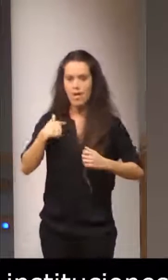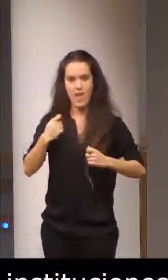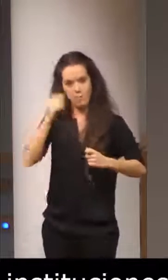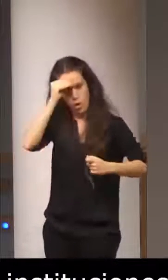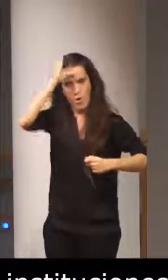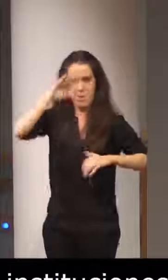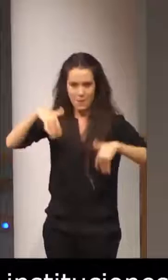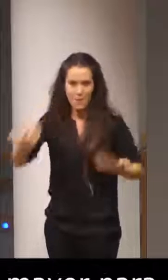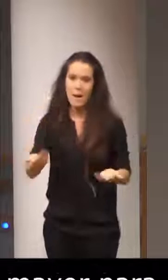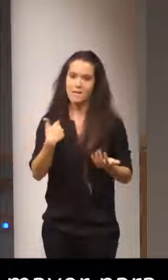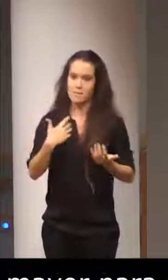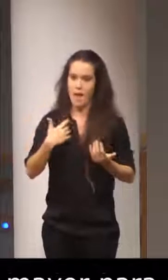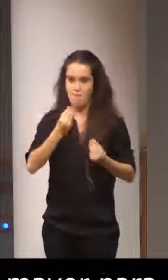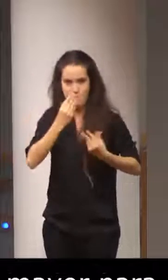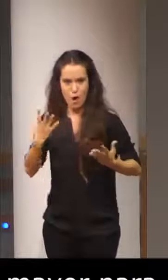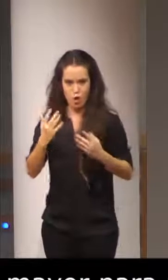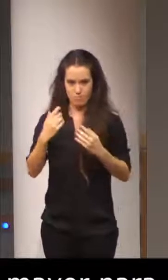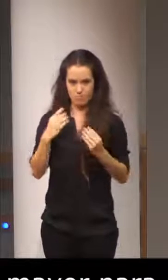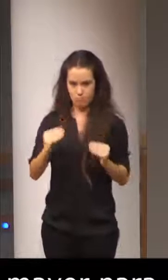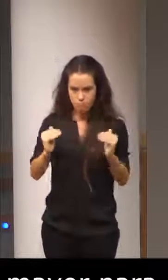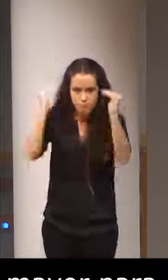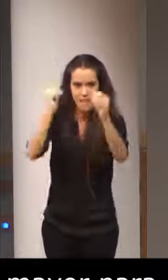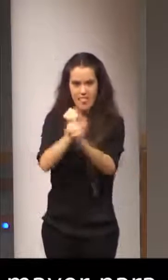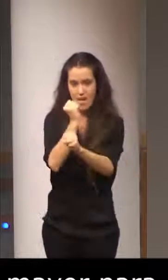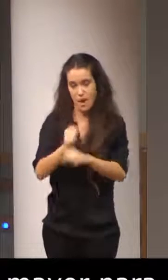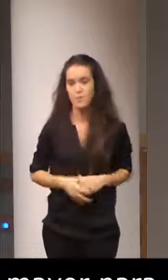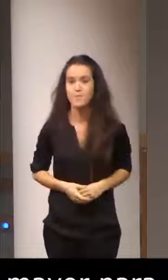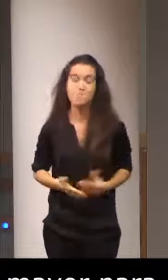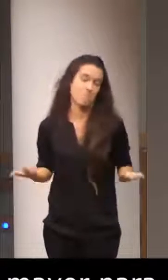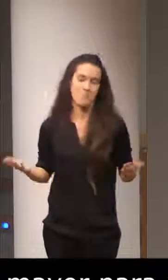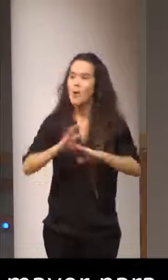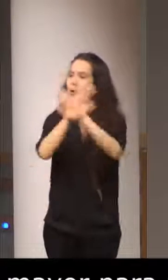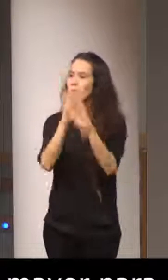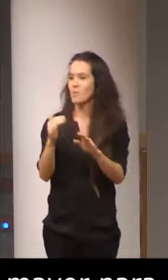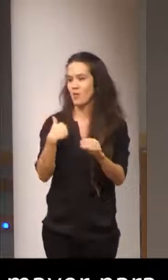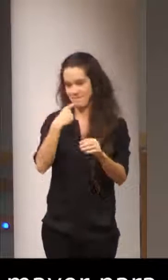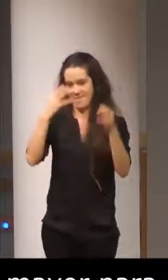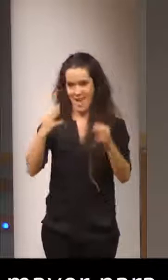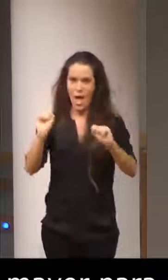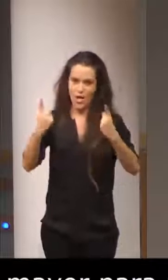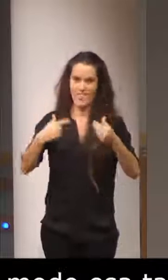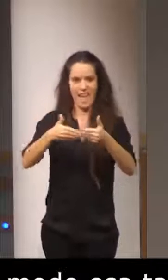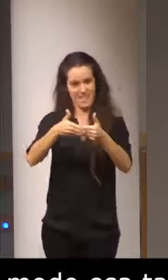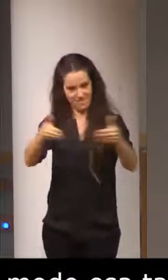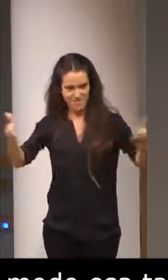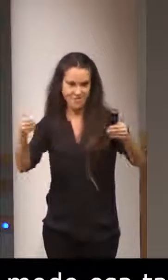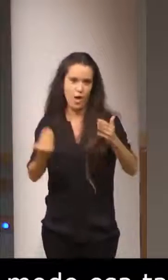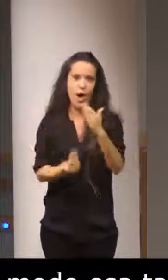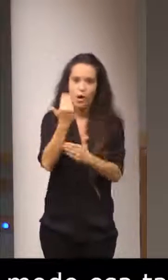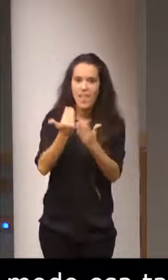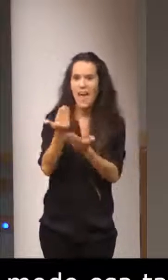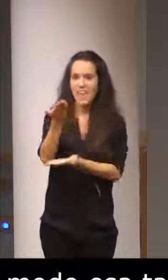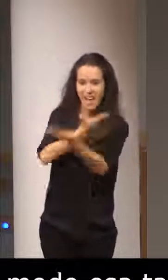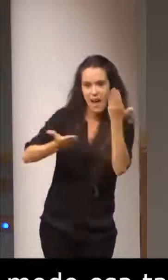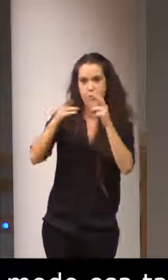así que no me queda sino declarar inaugurada esta jornada de intercambio y análisis profesional universitario